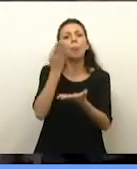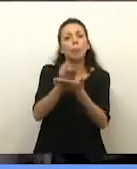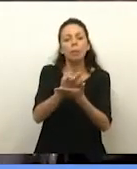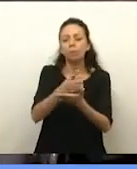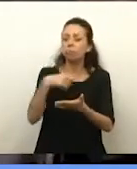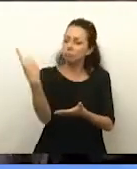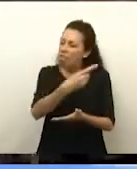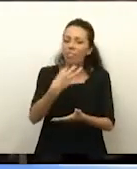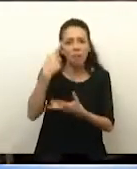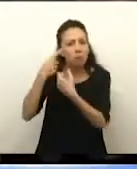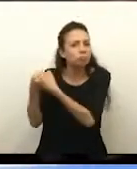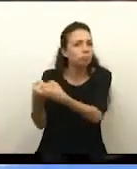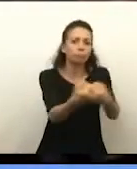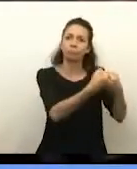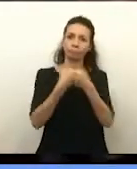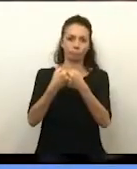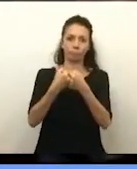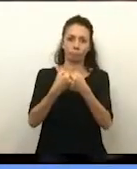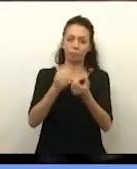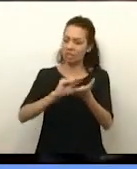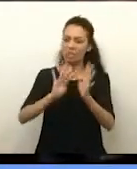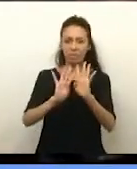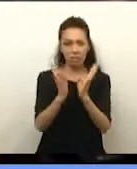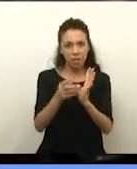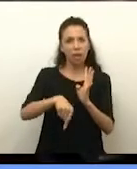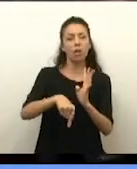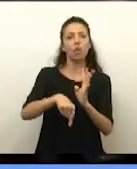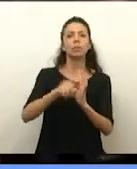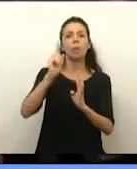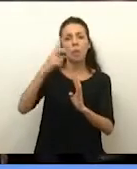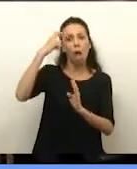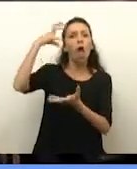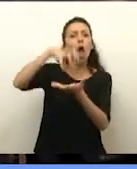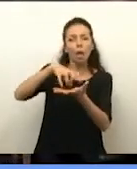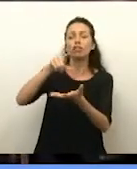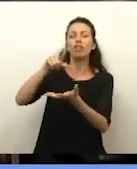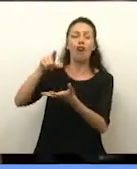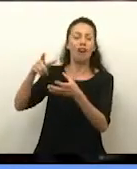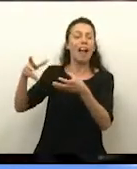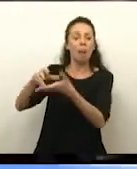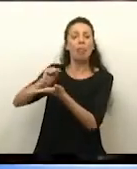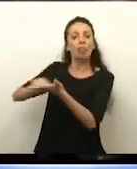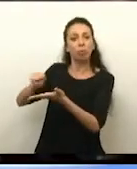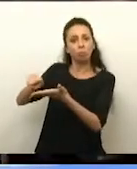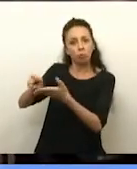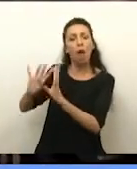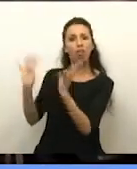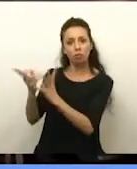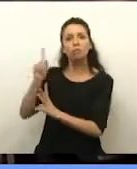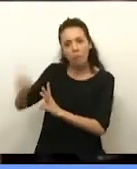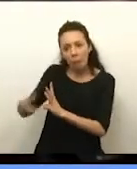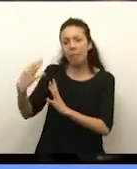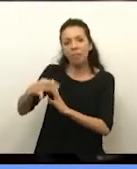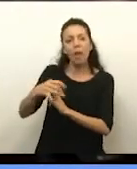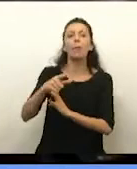acuerdo esta casa y también el congreso de la nación en la cámara de diputados para lograr la prórroga sí o sí de la